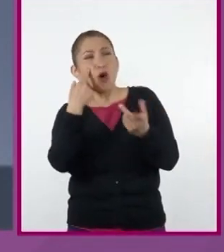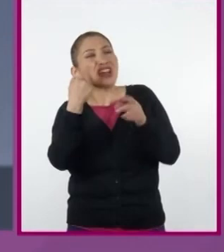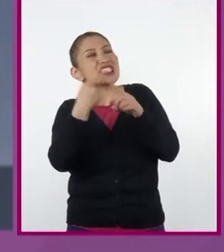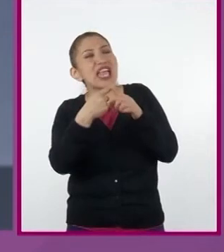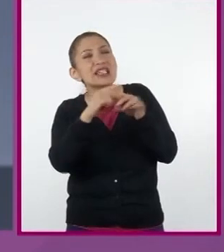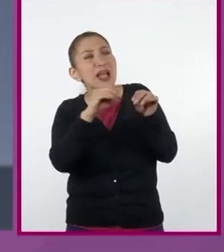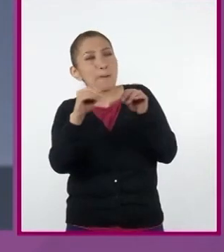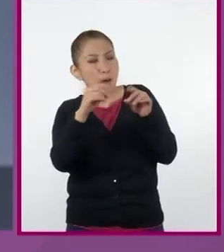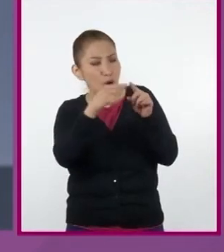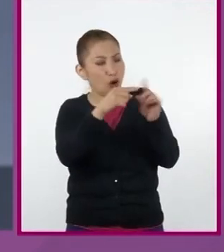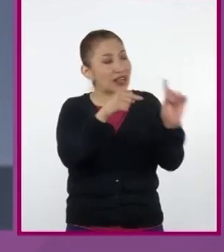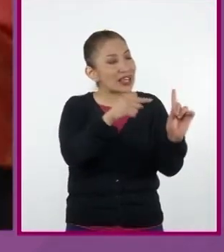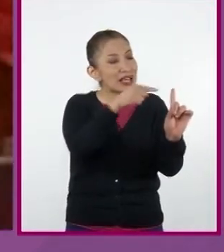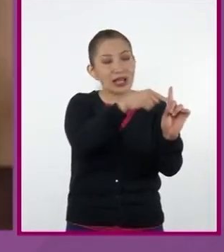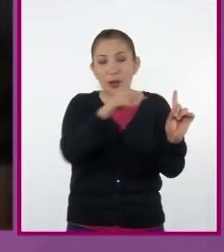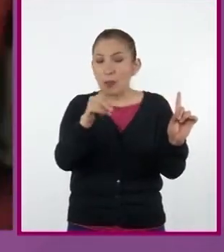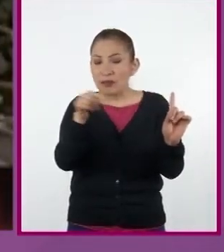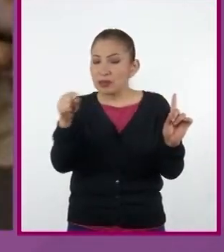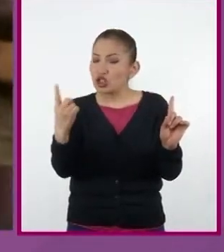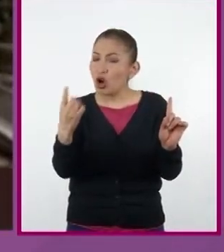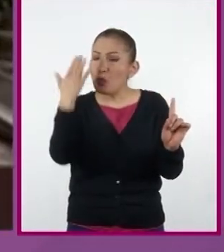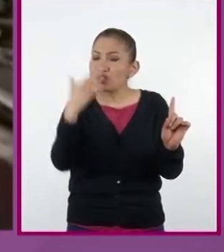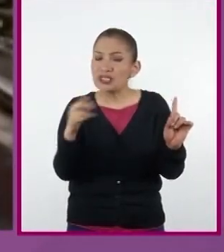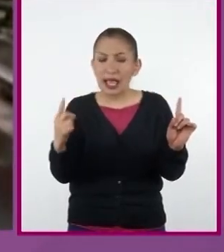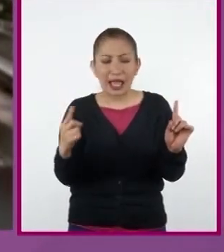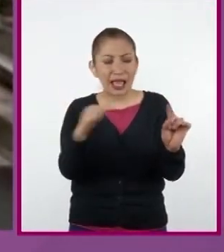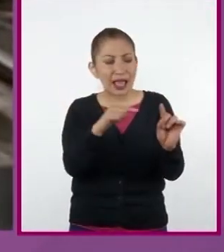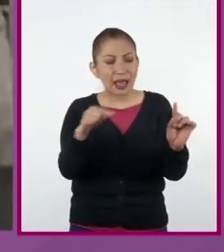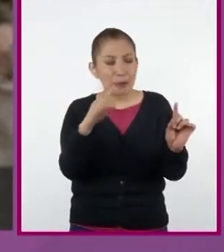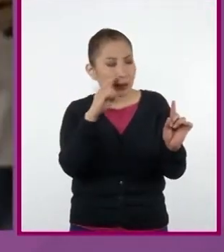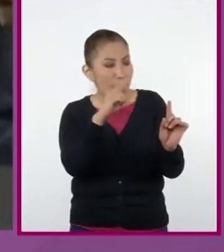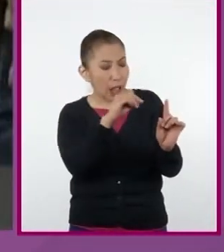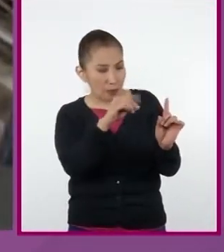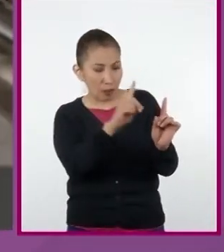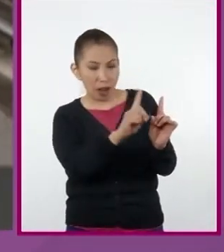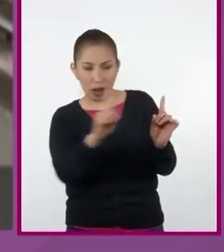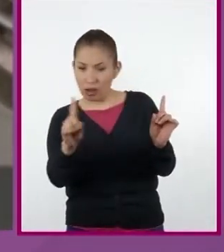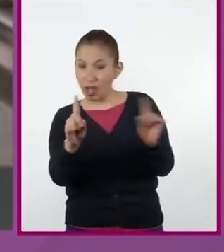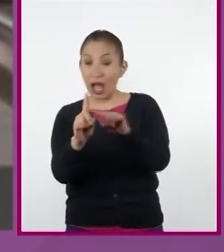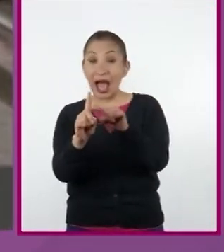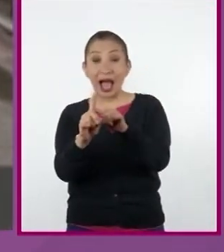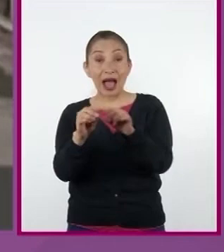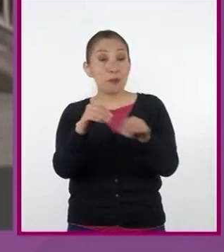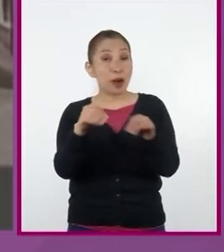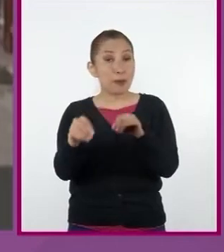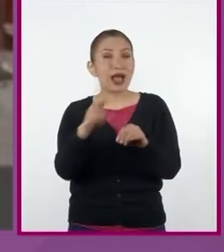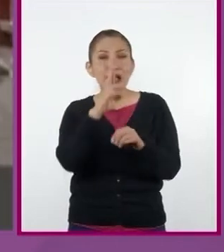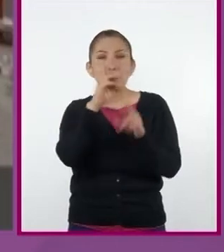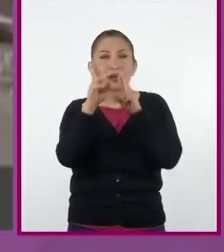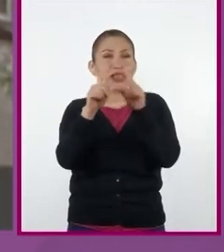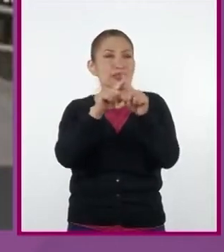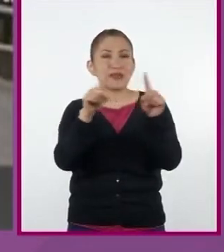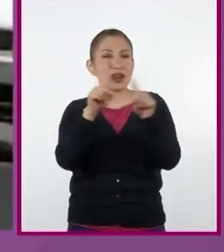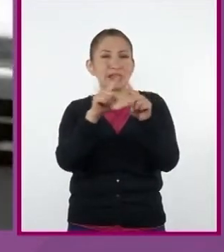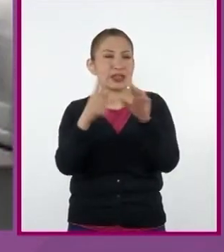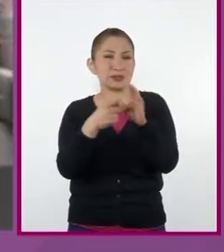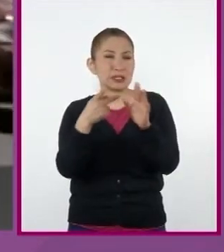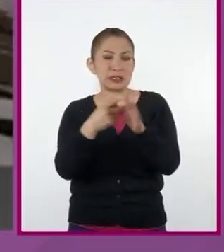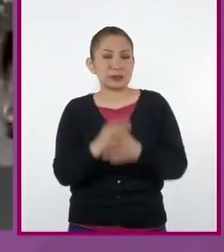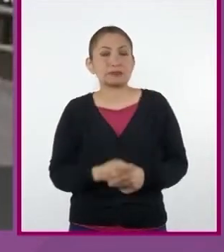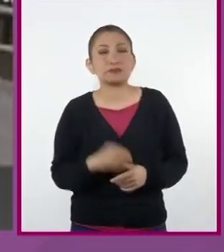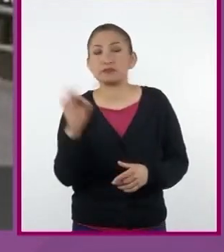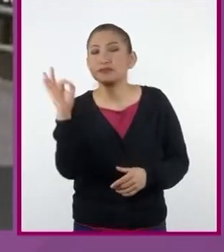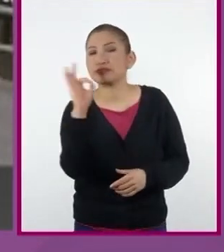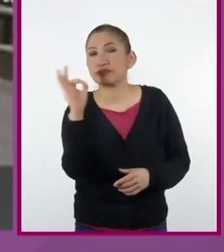moviendo respecto de quién? Esa es una pregunta que ha tenido diferentes respuestas en diferentes momentos. Si